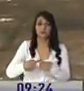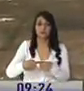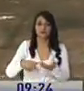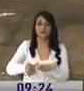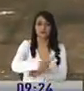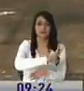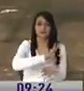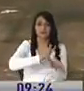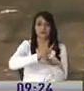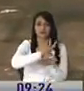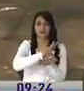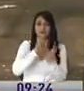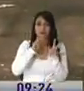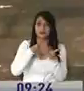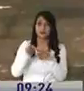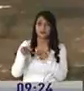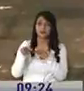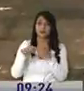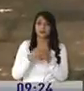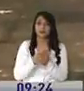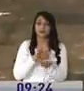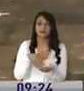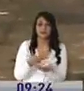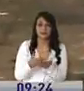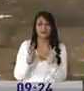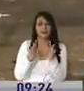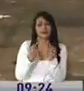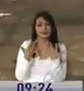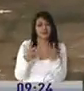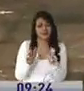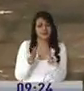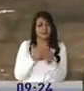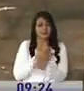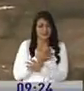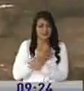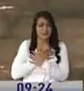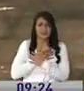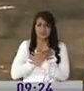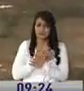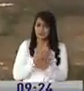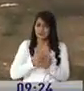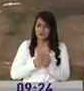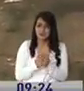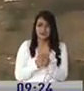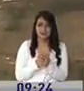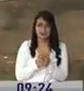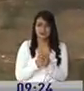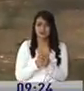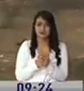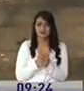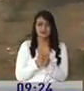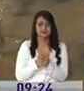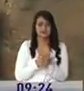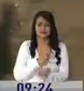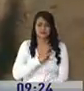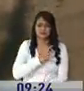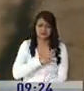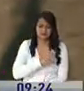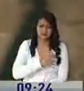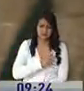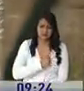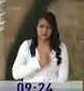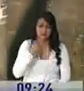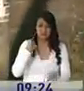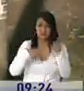logramos observar que llegaron familiares de la víctima eh Son escenas dolorosas saber